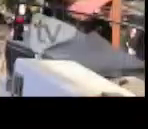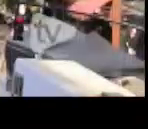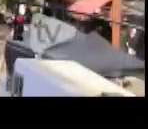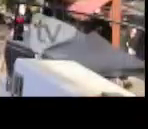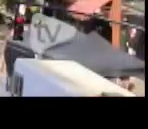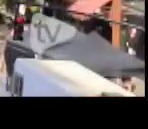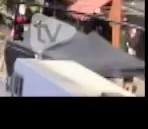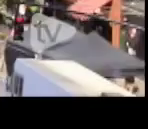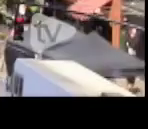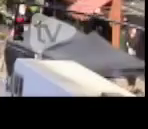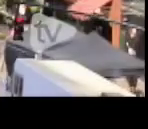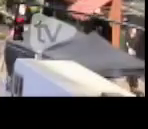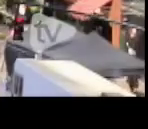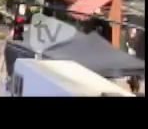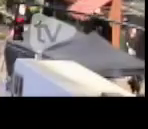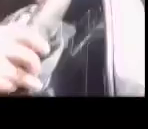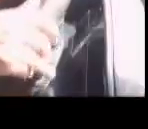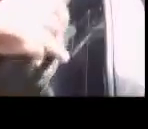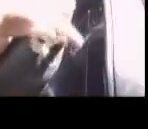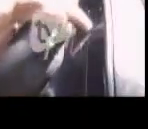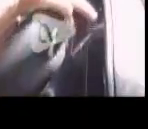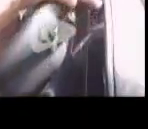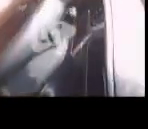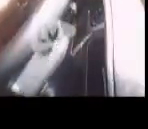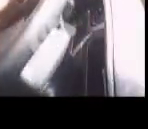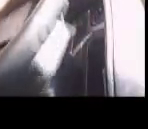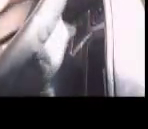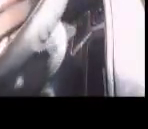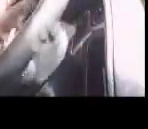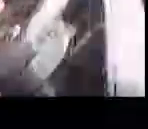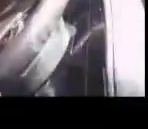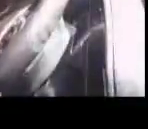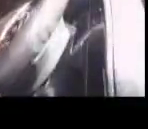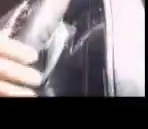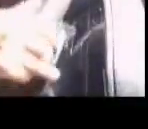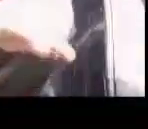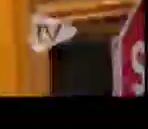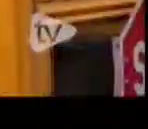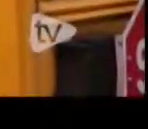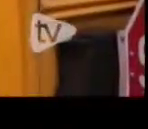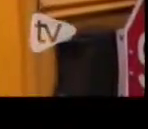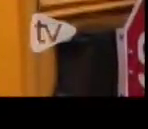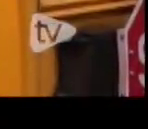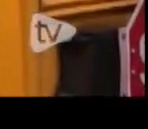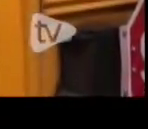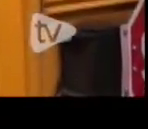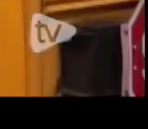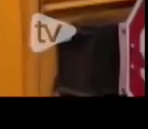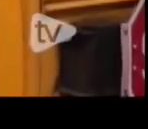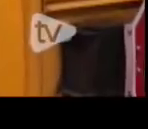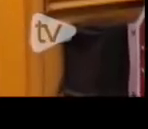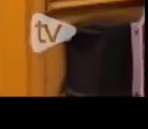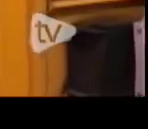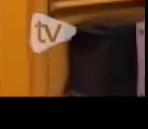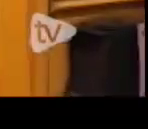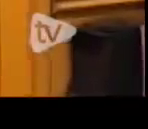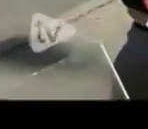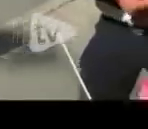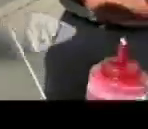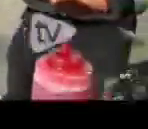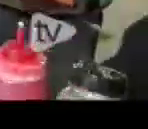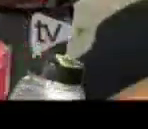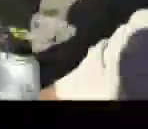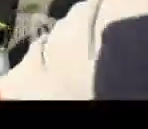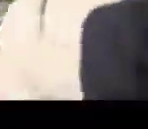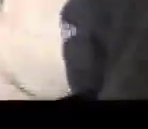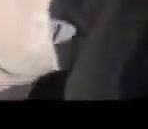ganan la vida los ecuatorianos en Estados Unidos. Algunos lo hacen conduciendo. Todo el mundo me conoce como Paquita la del Mundo.